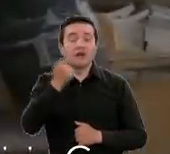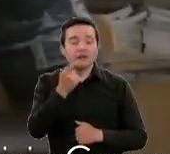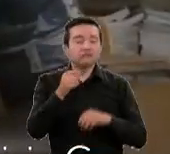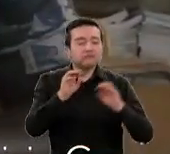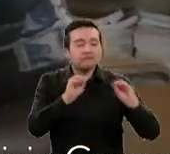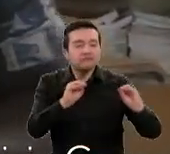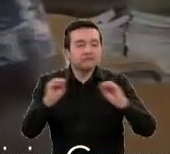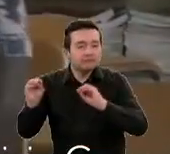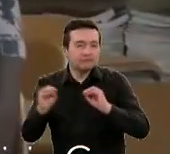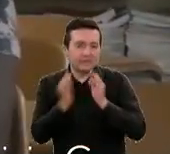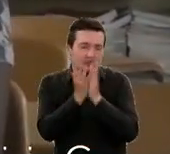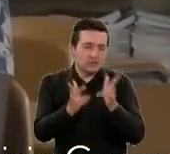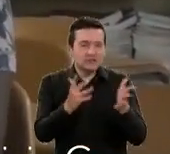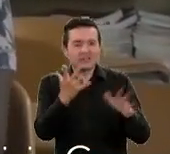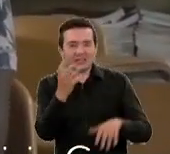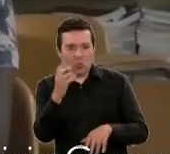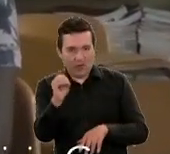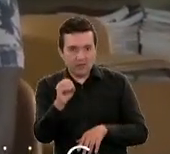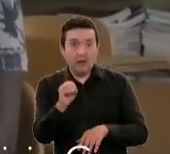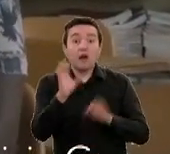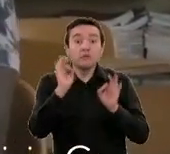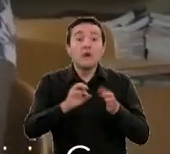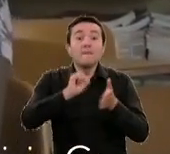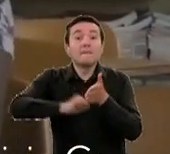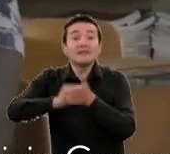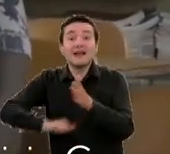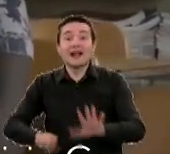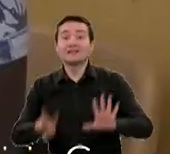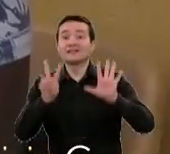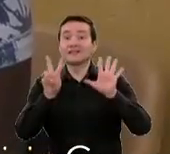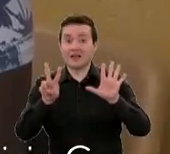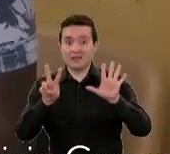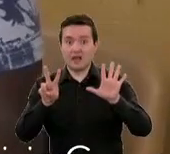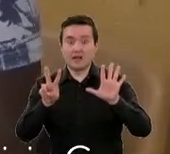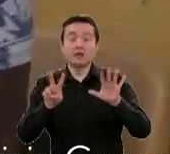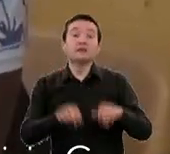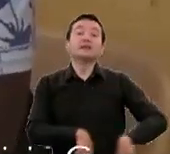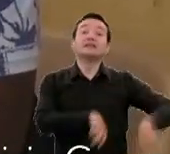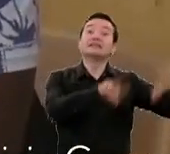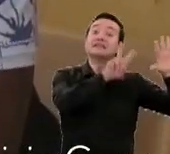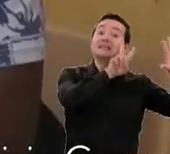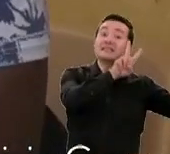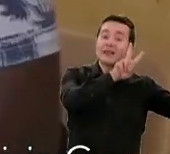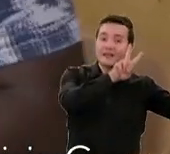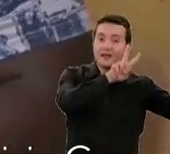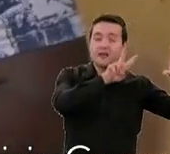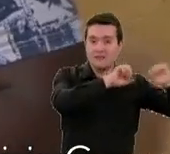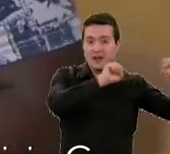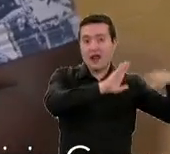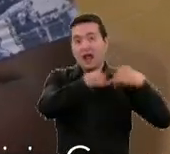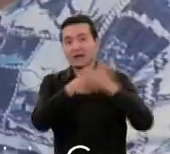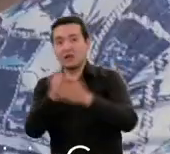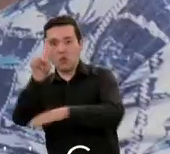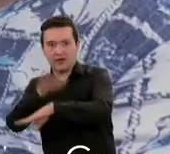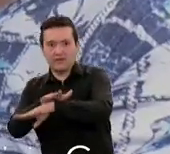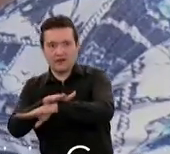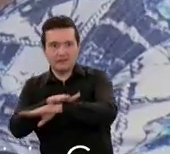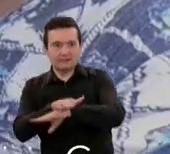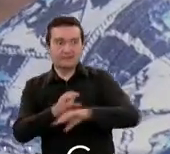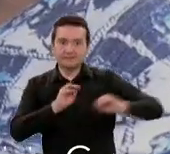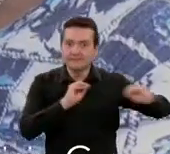50 alumnos alrededor de 7 materias, entre las 7 y la 1 de la tarde. También les enseña a usar un computador,